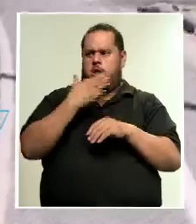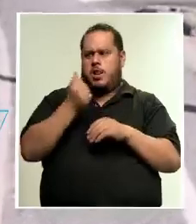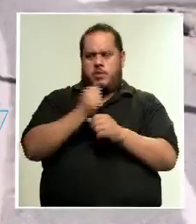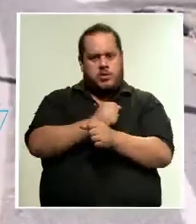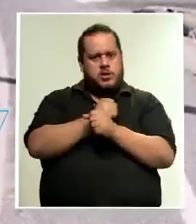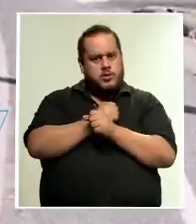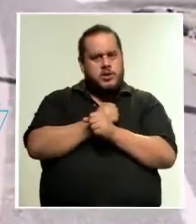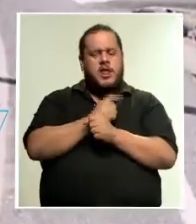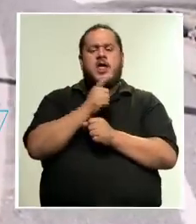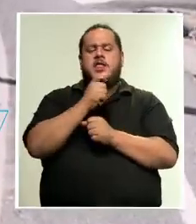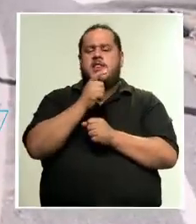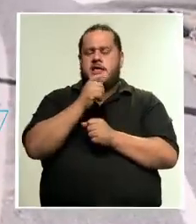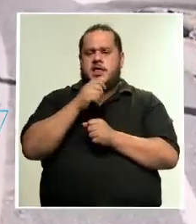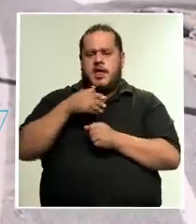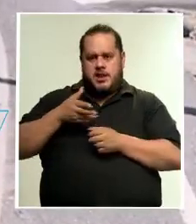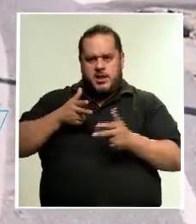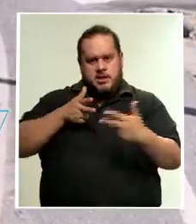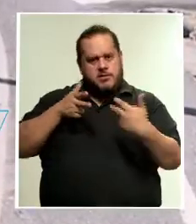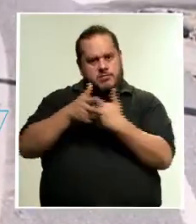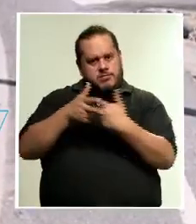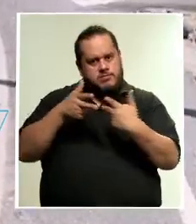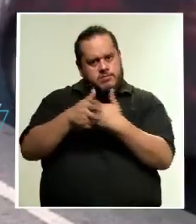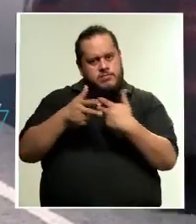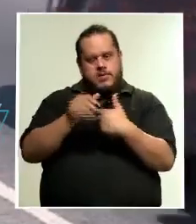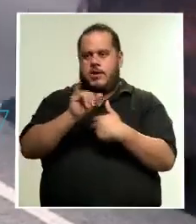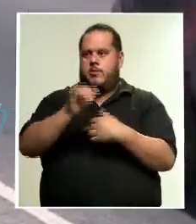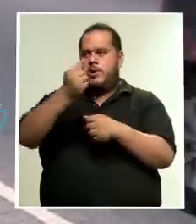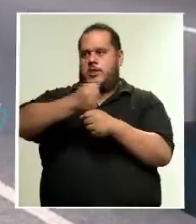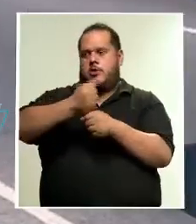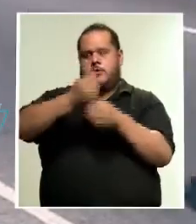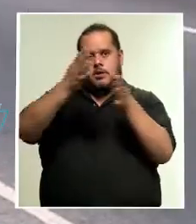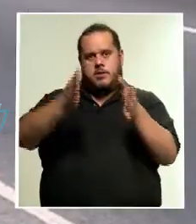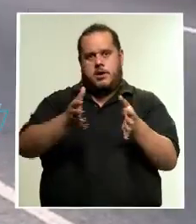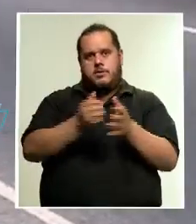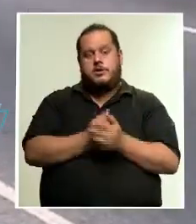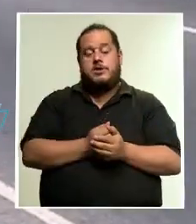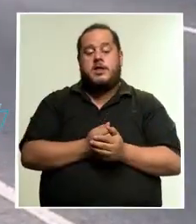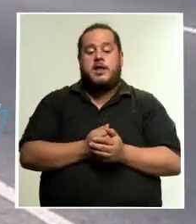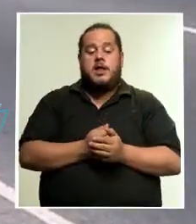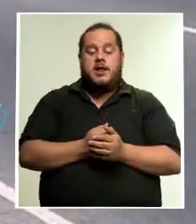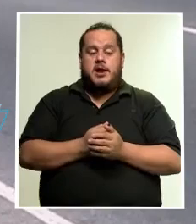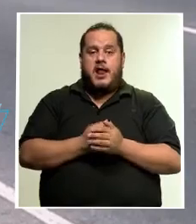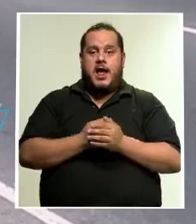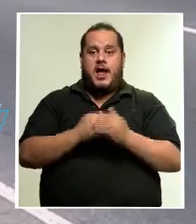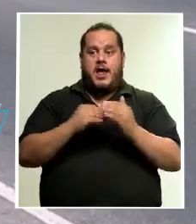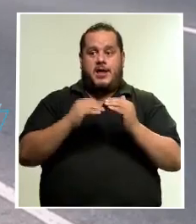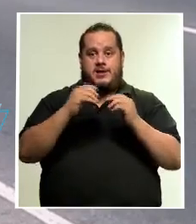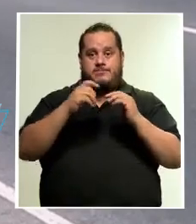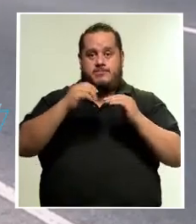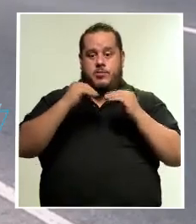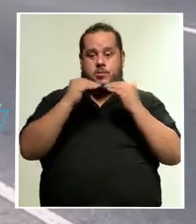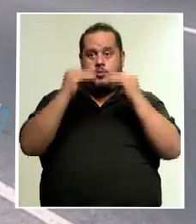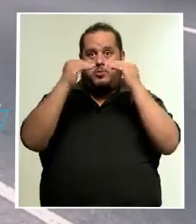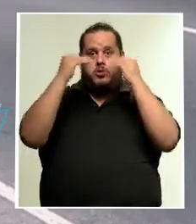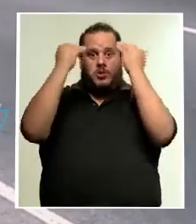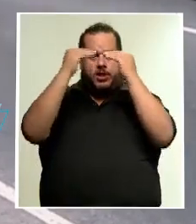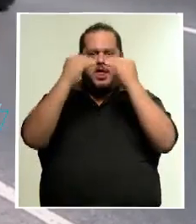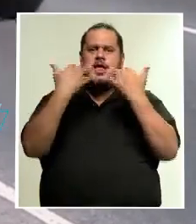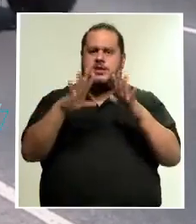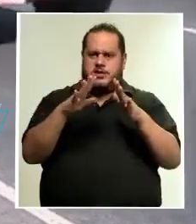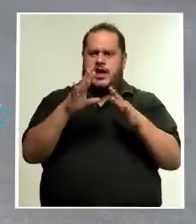tanto de quienes transitan por estas rutas como de los trabajadores. La intersección a tres niveles de La Uruca cuenta con un avance